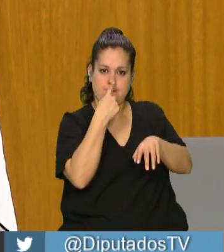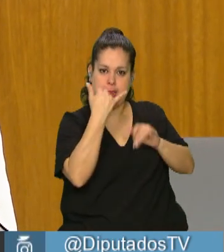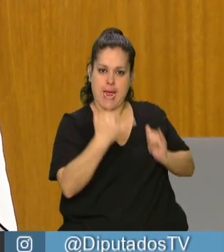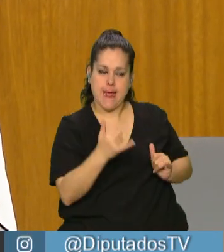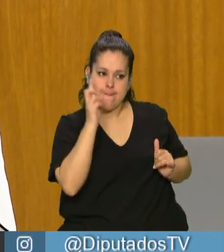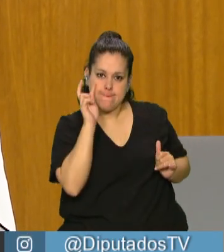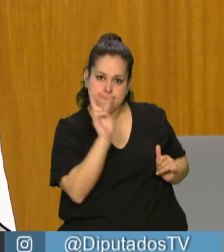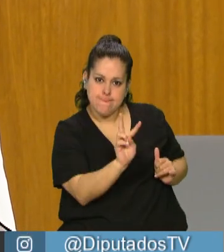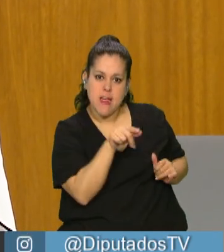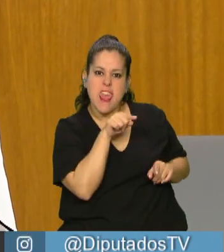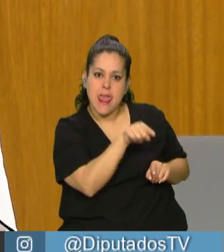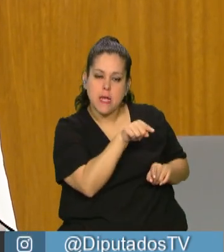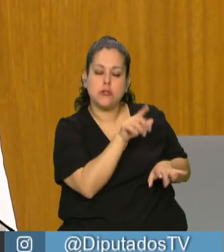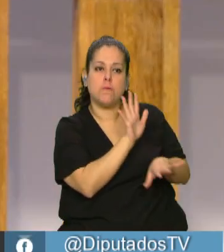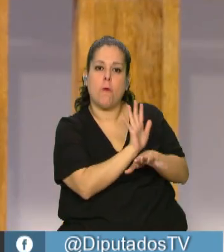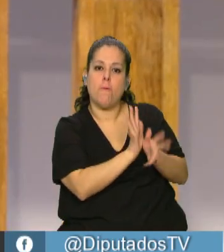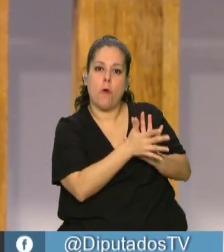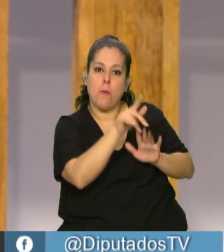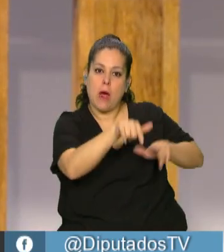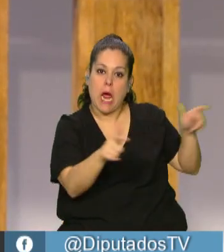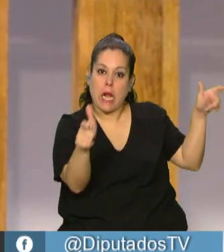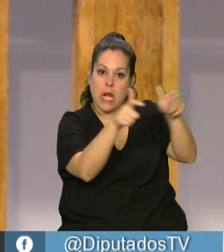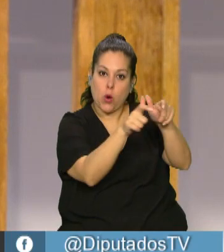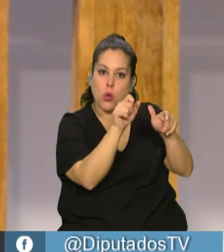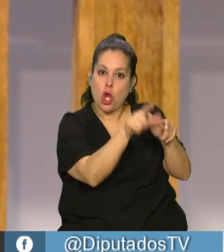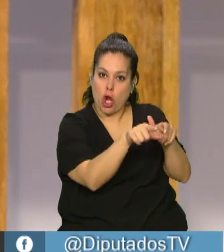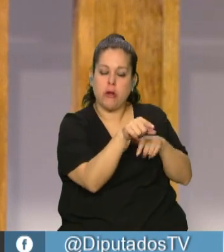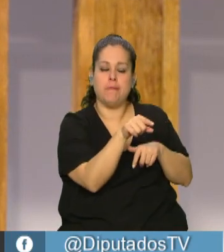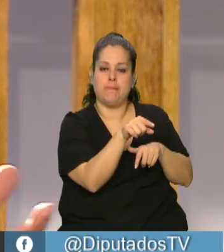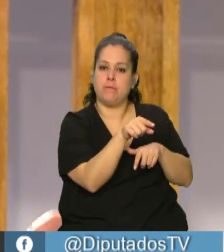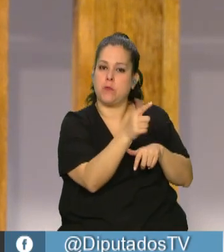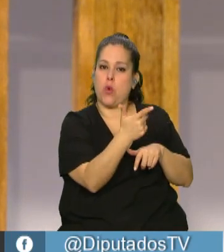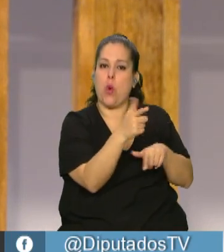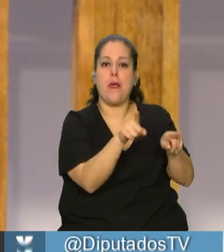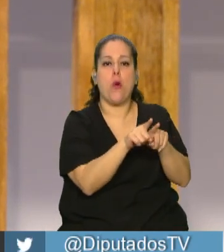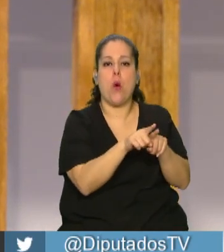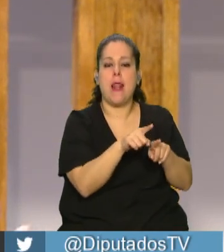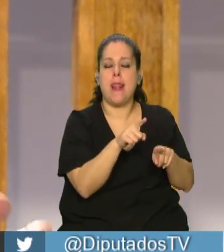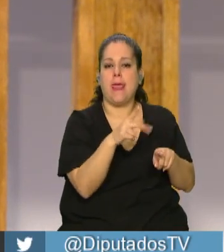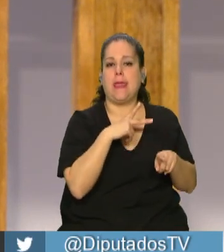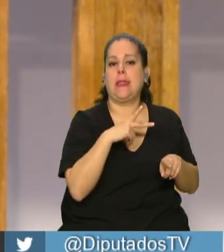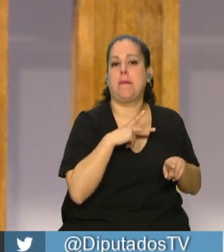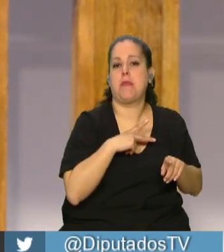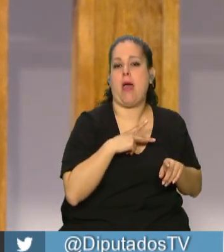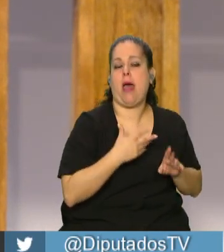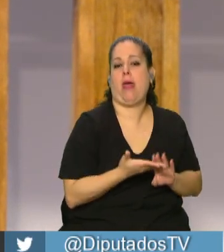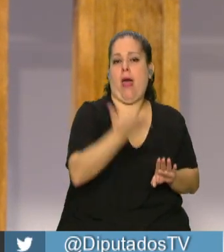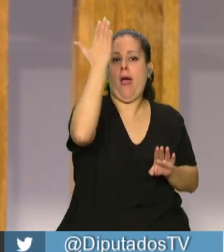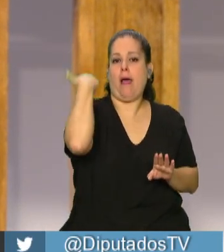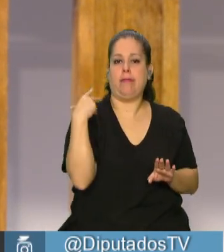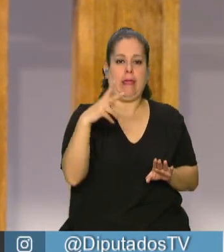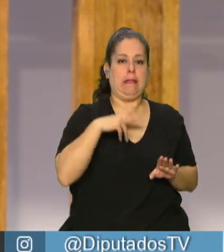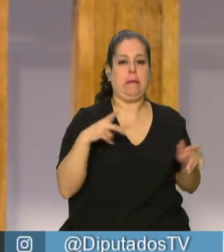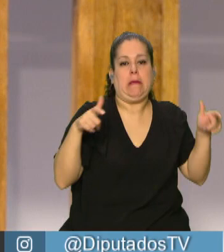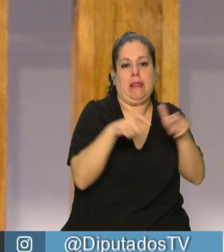Entonces eso ha tornado que las reuniones de comisión no haya esa intimidad que hubo años donde te decía,